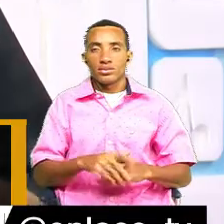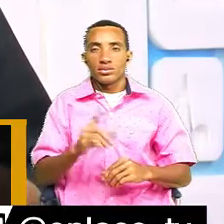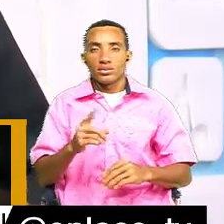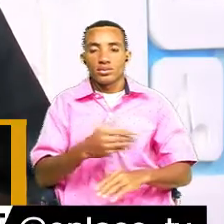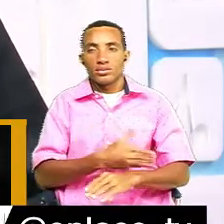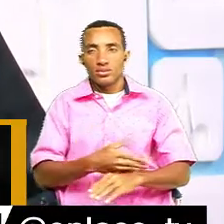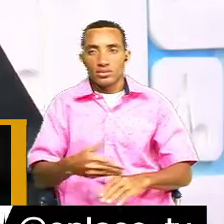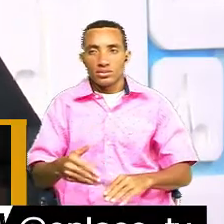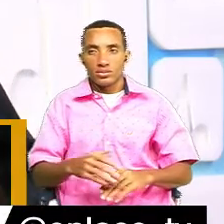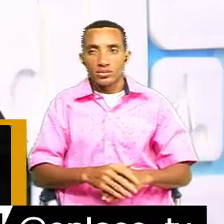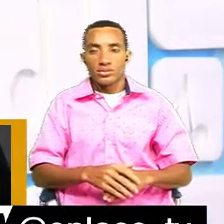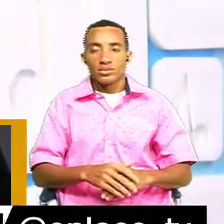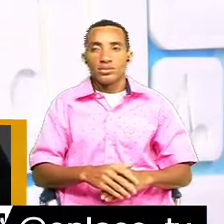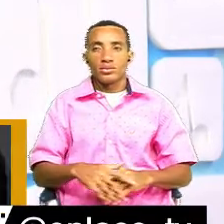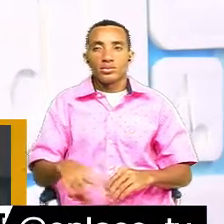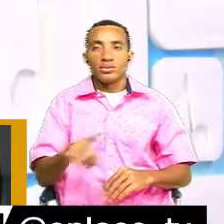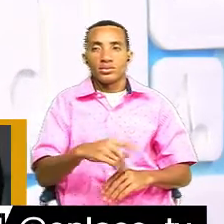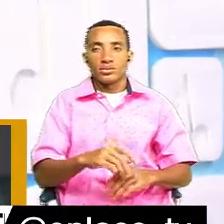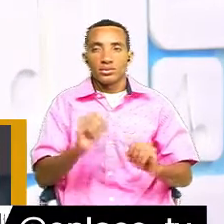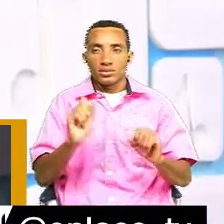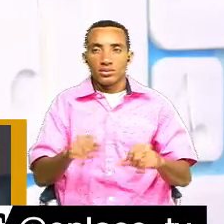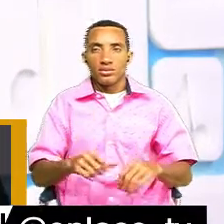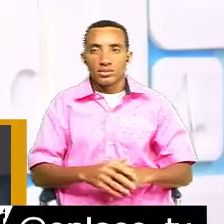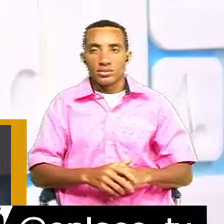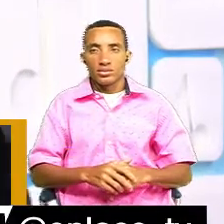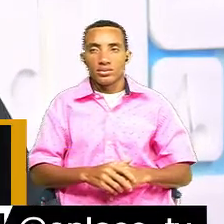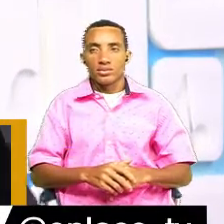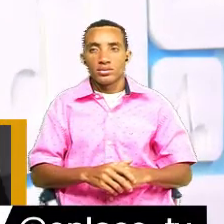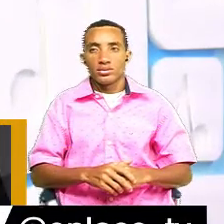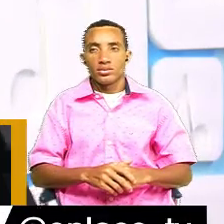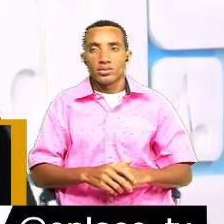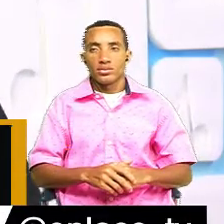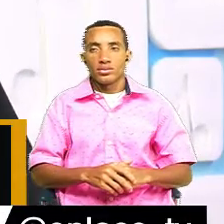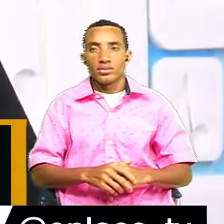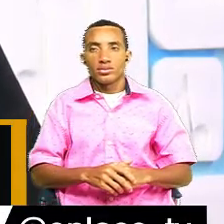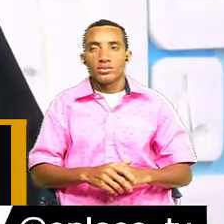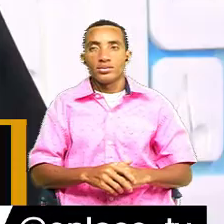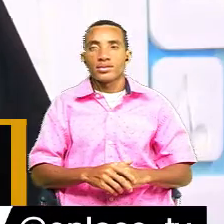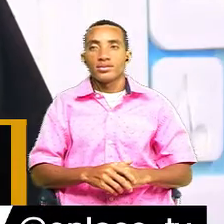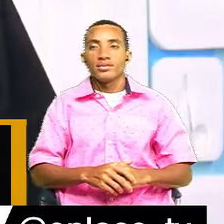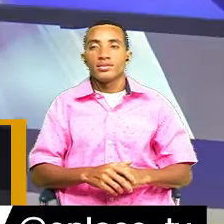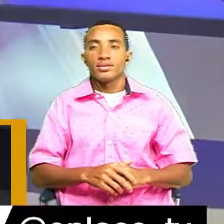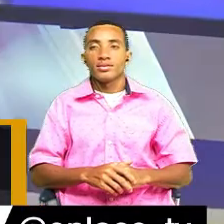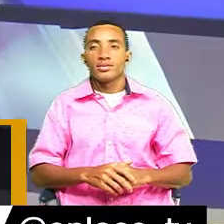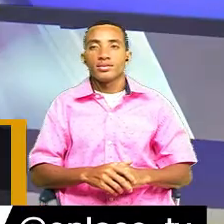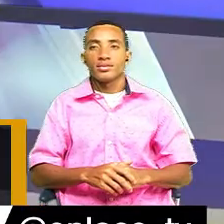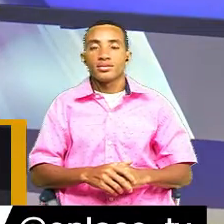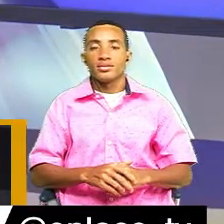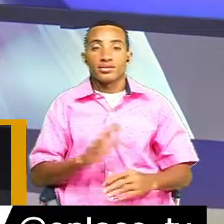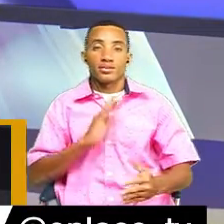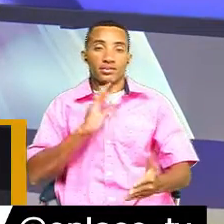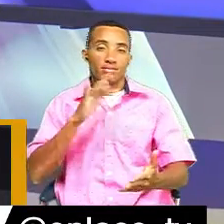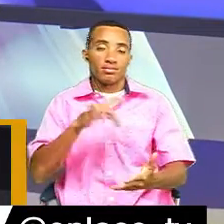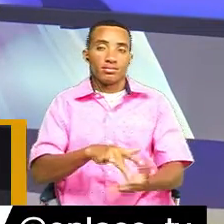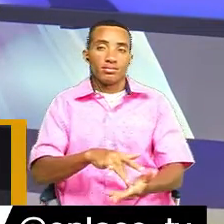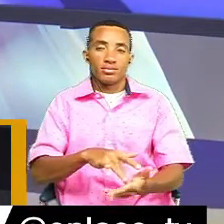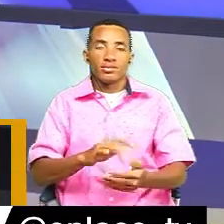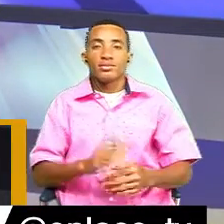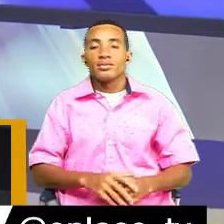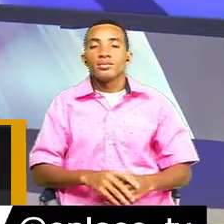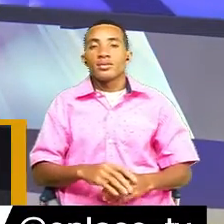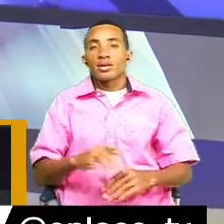1.000.000 de pesos es el premio mayor para que se animen a asistir con toda la familia. Los esperamos y que Dios los bendiga. Así será, padre. Así será, padre. Ahí estaremos a partir de este domingo,